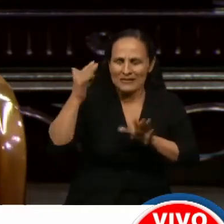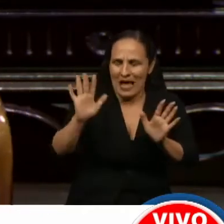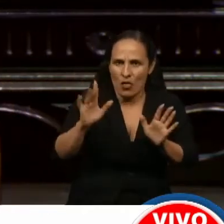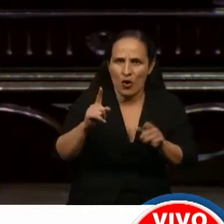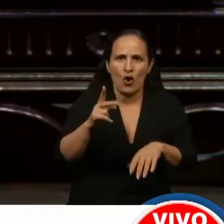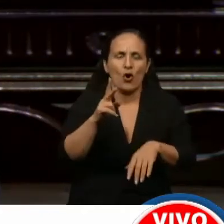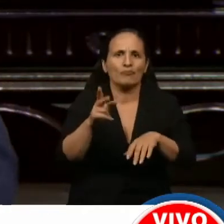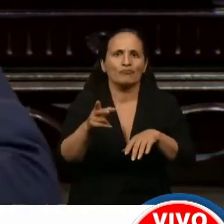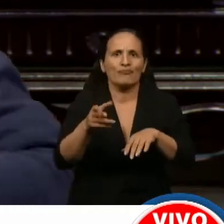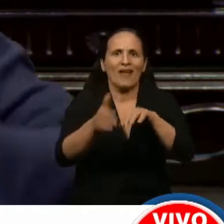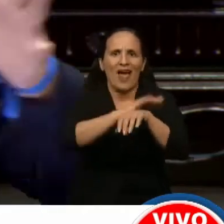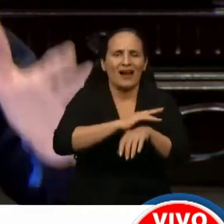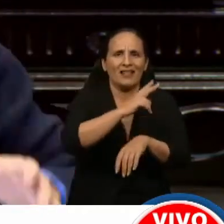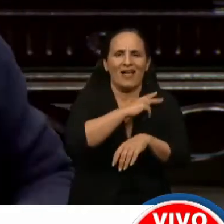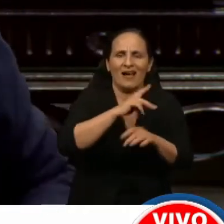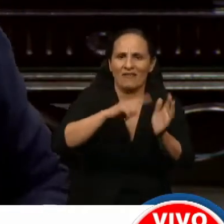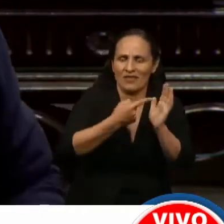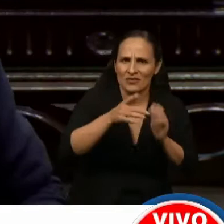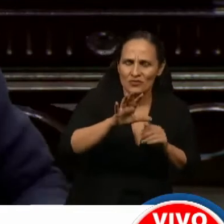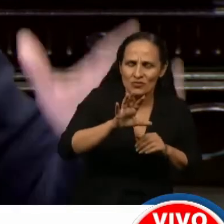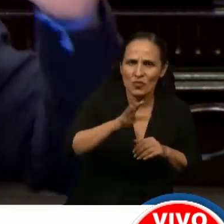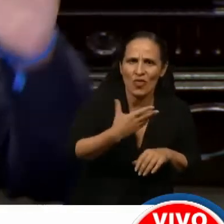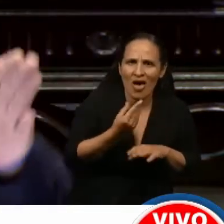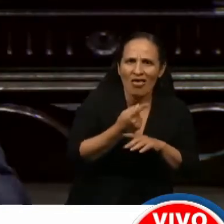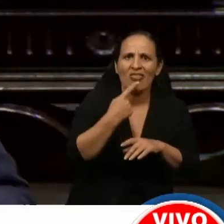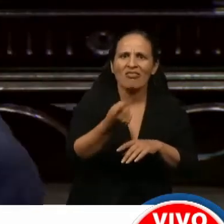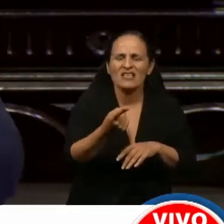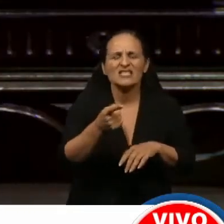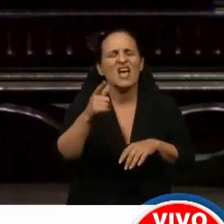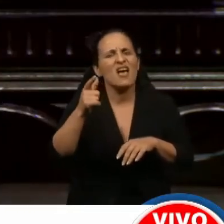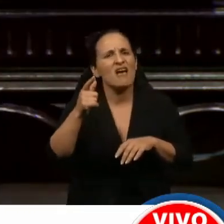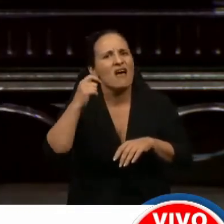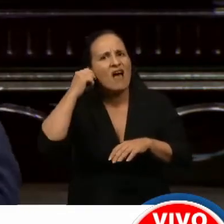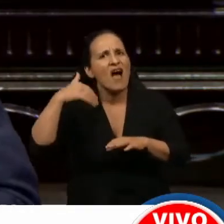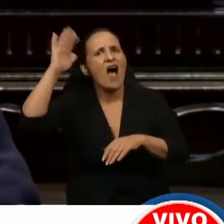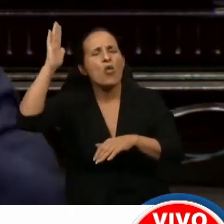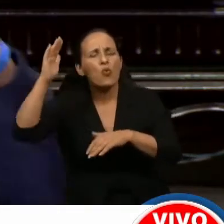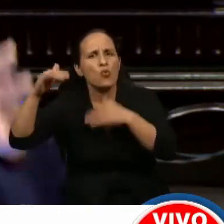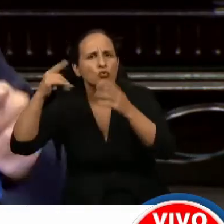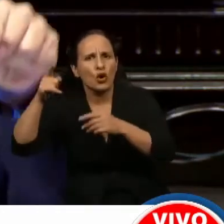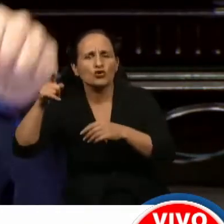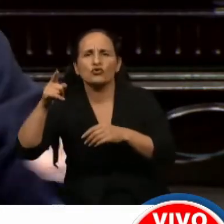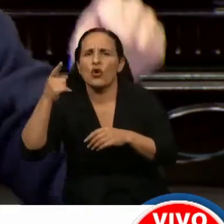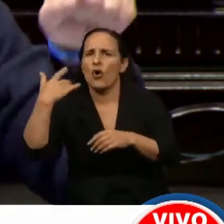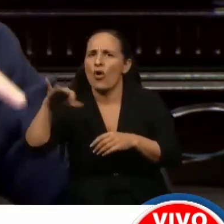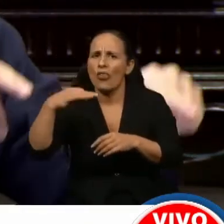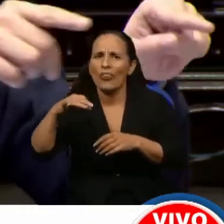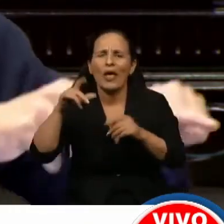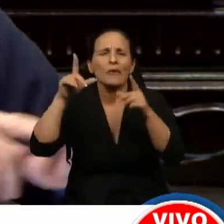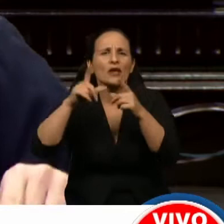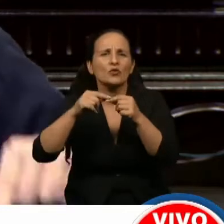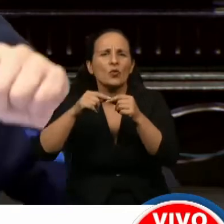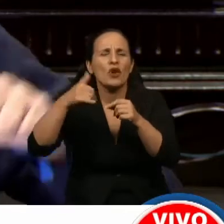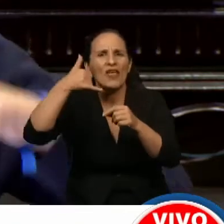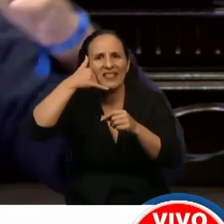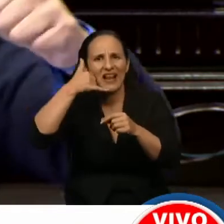de gobierno de la ciudad de Buenos Aires un día decía que los adultos y las adultas mayores tenían que llamar a un número de